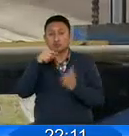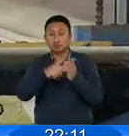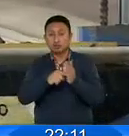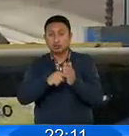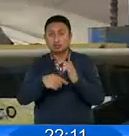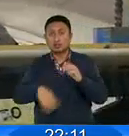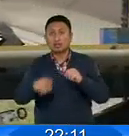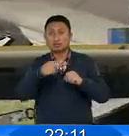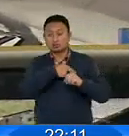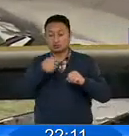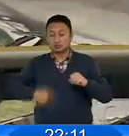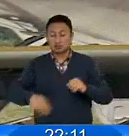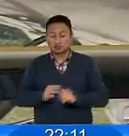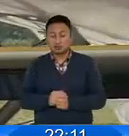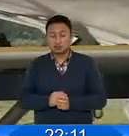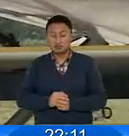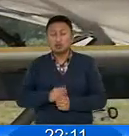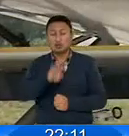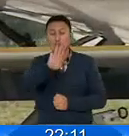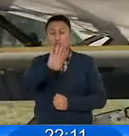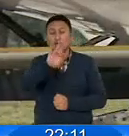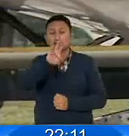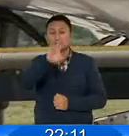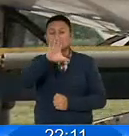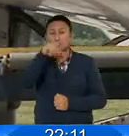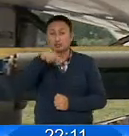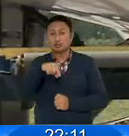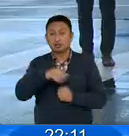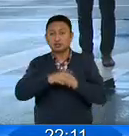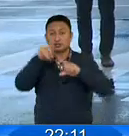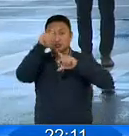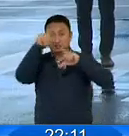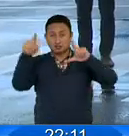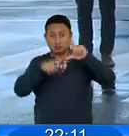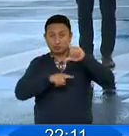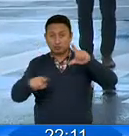225.475 de AstraZeneca, informó Javier Rosero.